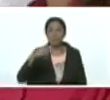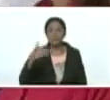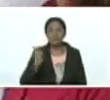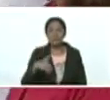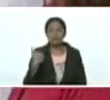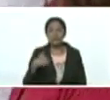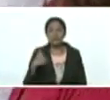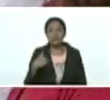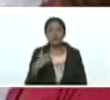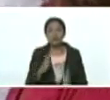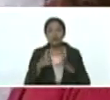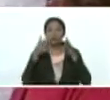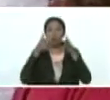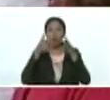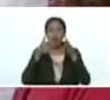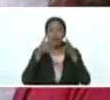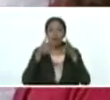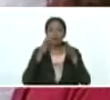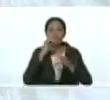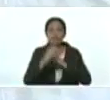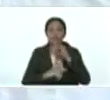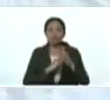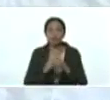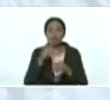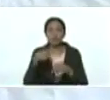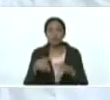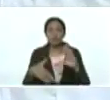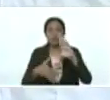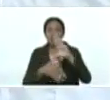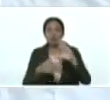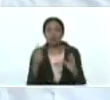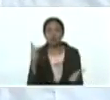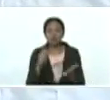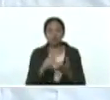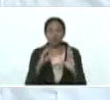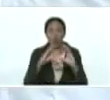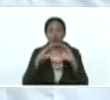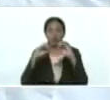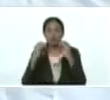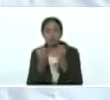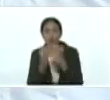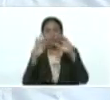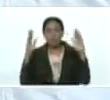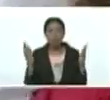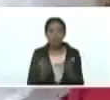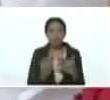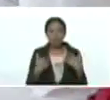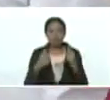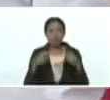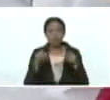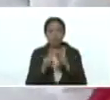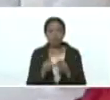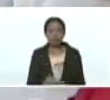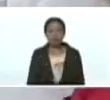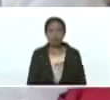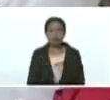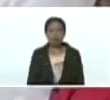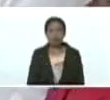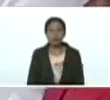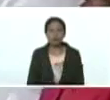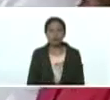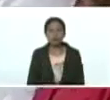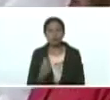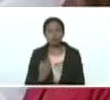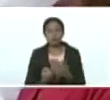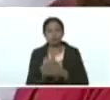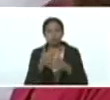asesor internacional de la Organización Panamericana de la Salud y de la Organización Mundial de la Salud. Y ahí está funcionando